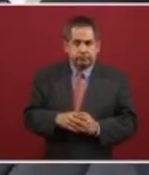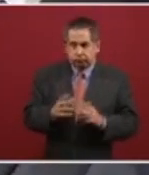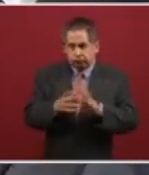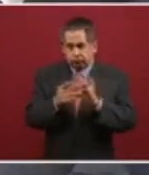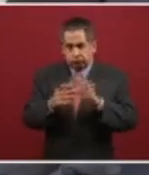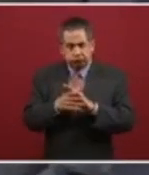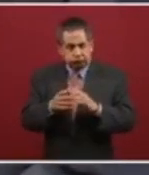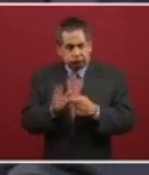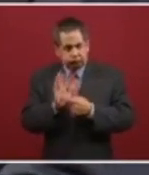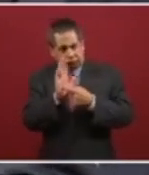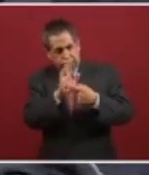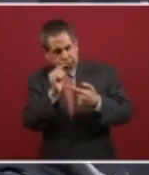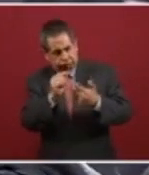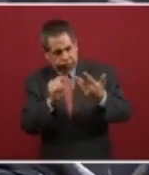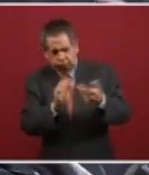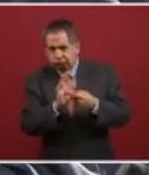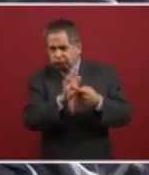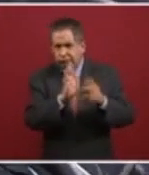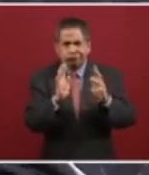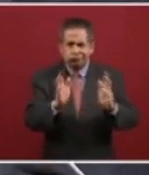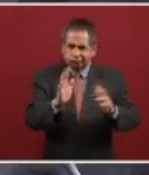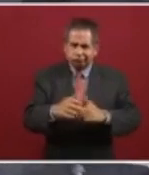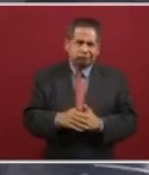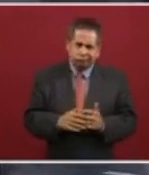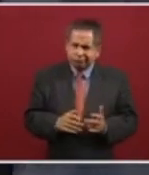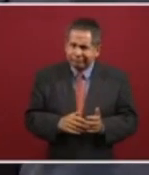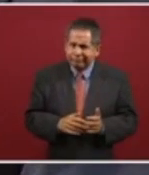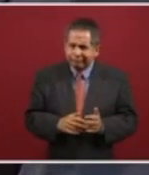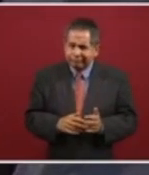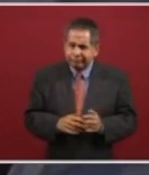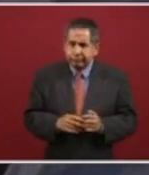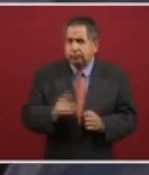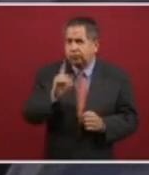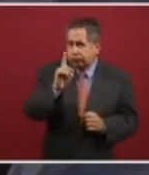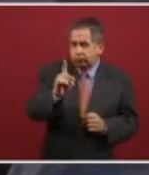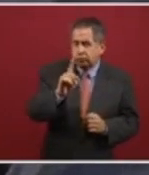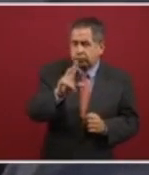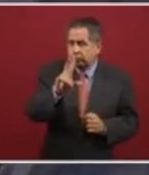presentando esos datos. No queremos